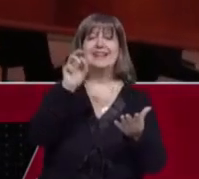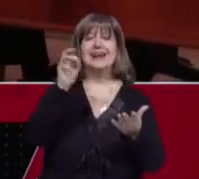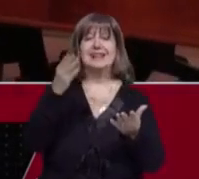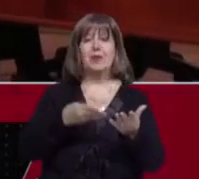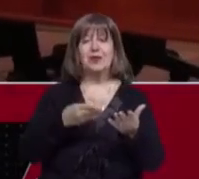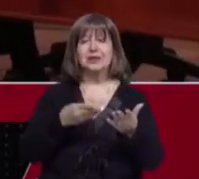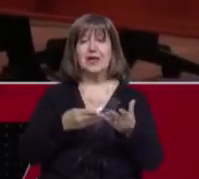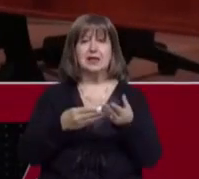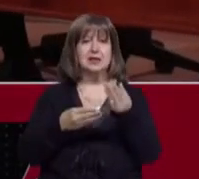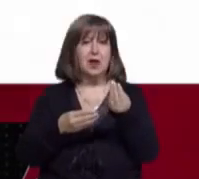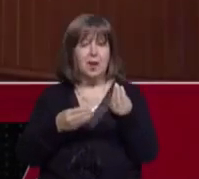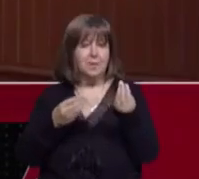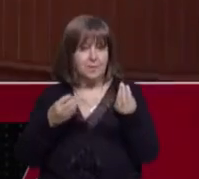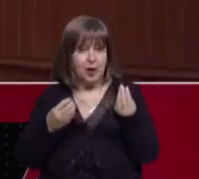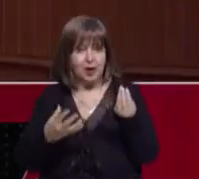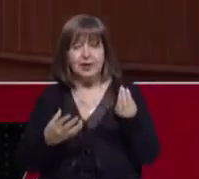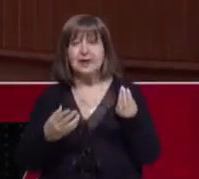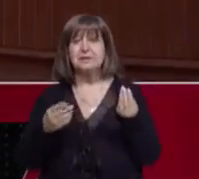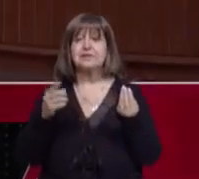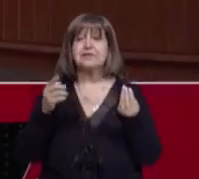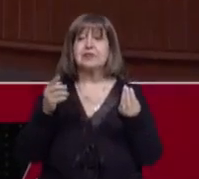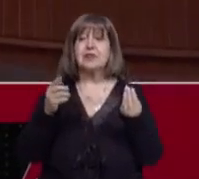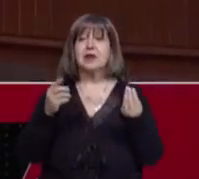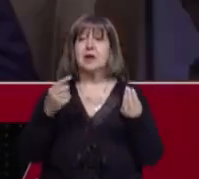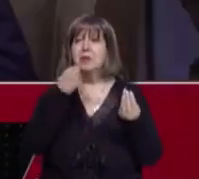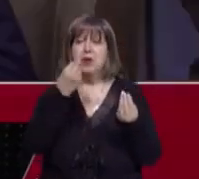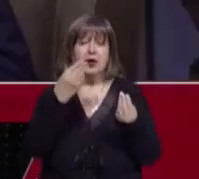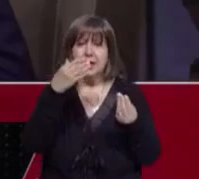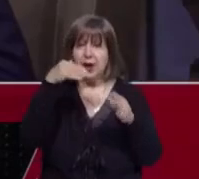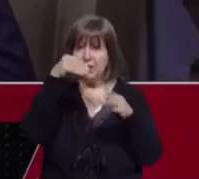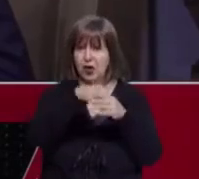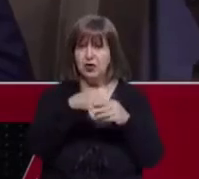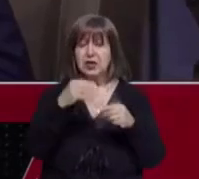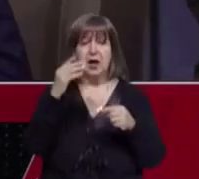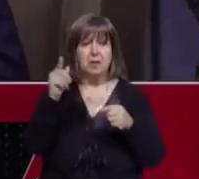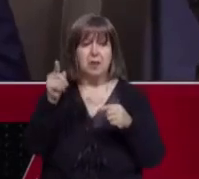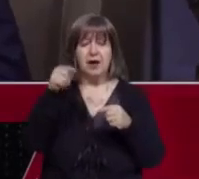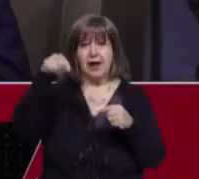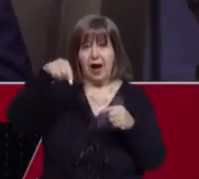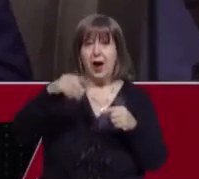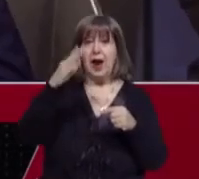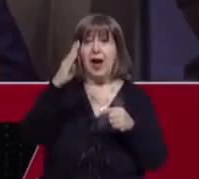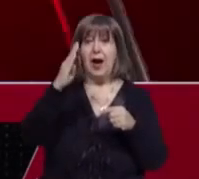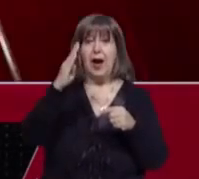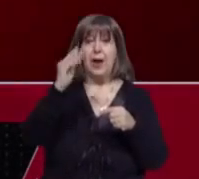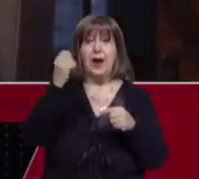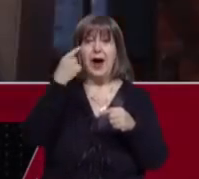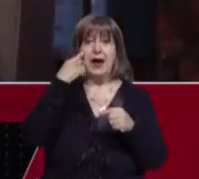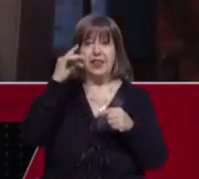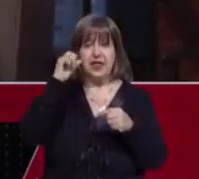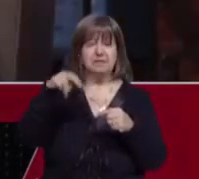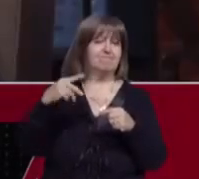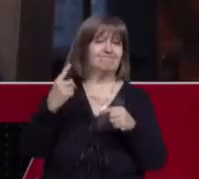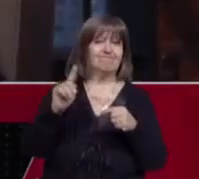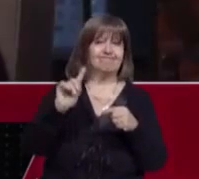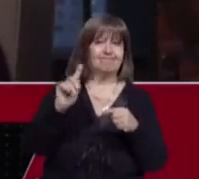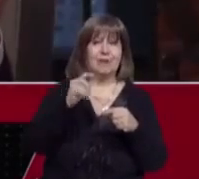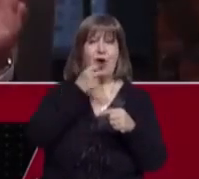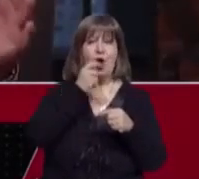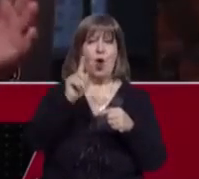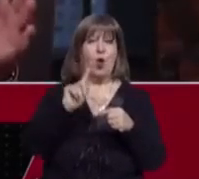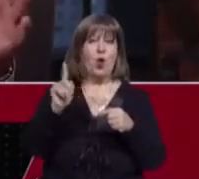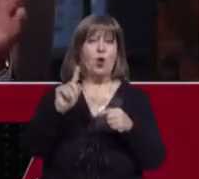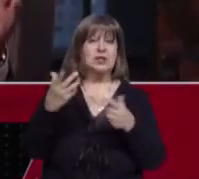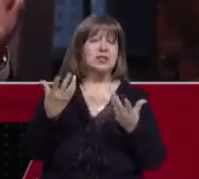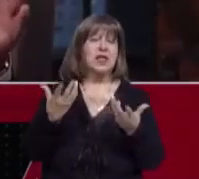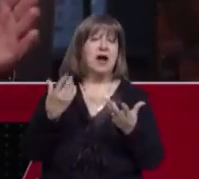está convenciendo mucho Biden, digamos, con su gestión, y sobre todo los números